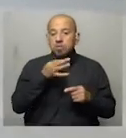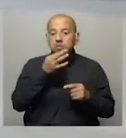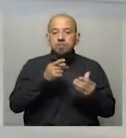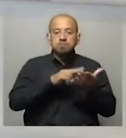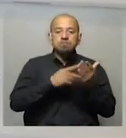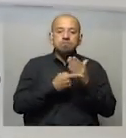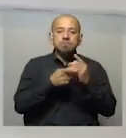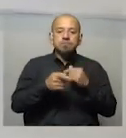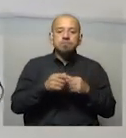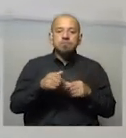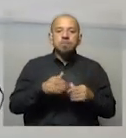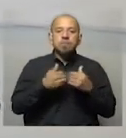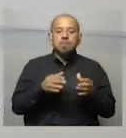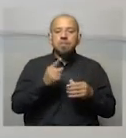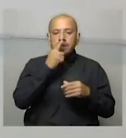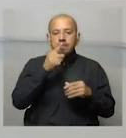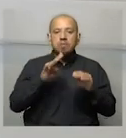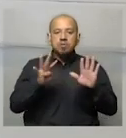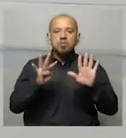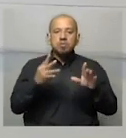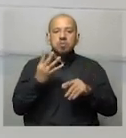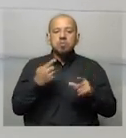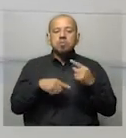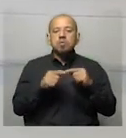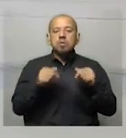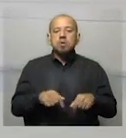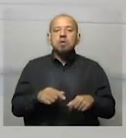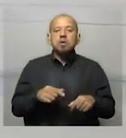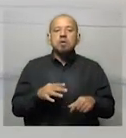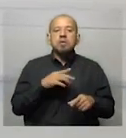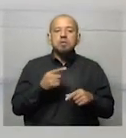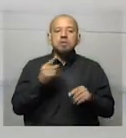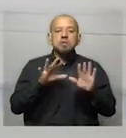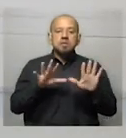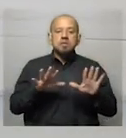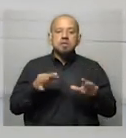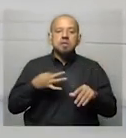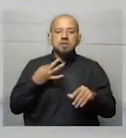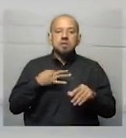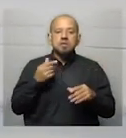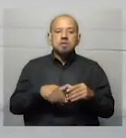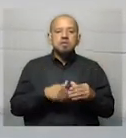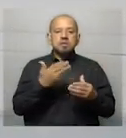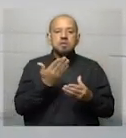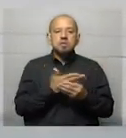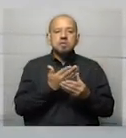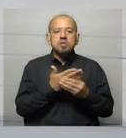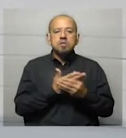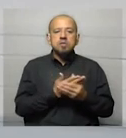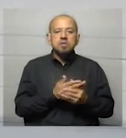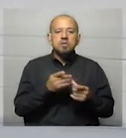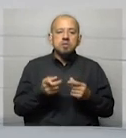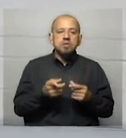proyecto, el monitor plástico empieza en el 94, pero acá estamos festejando los 10 años del archivo en línea, que